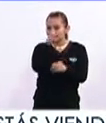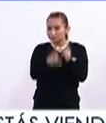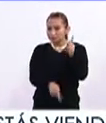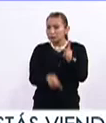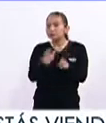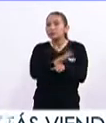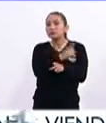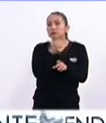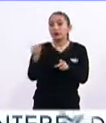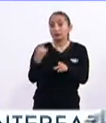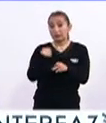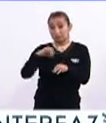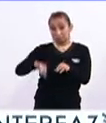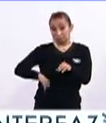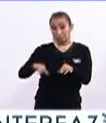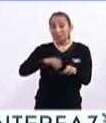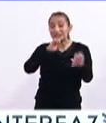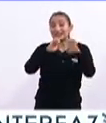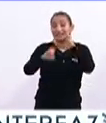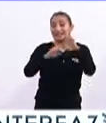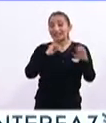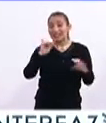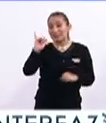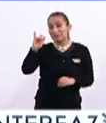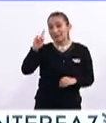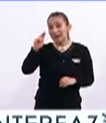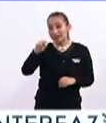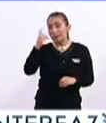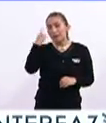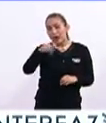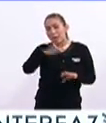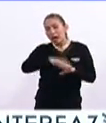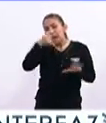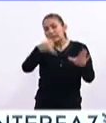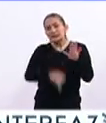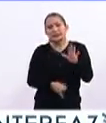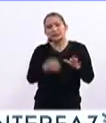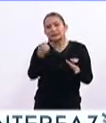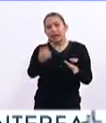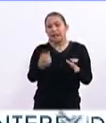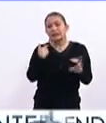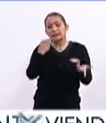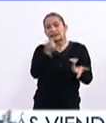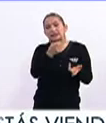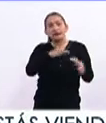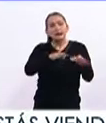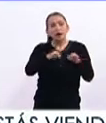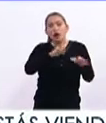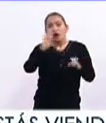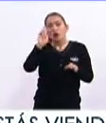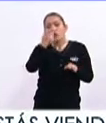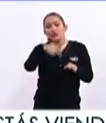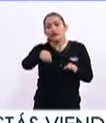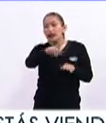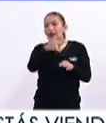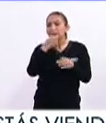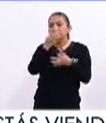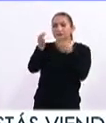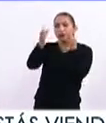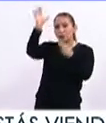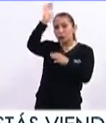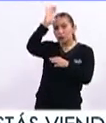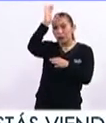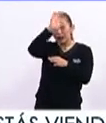vamos a tener una interesante entrevista del Instituto Politécnico Nacional para profundizar más en el papel que juegan las universidades en la difusión